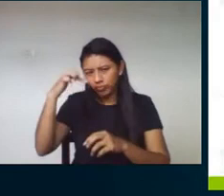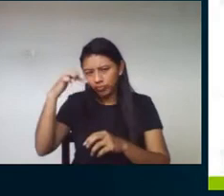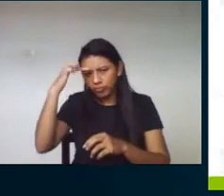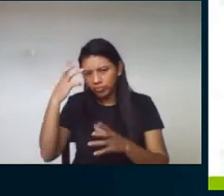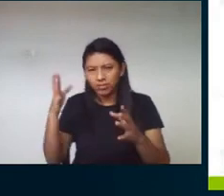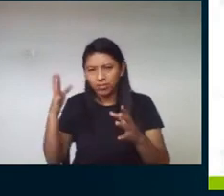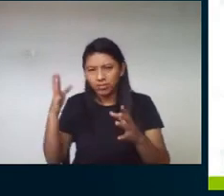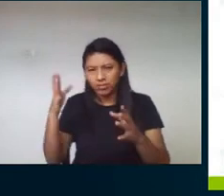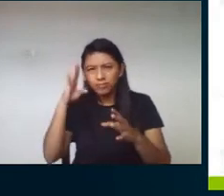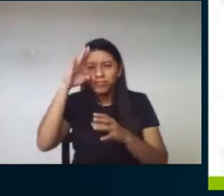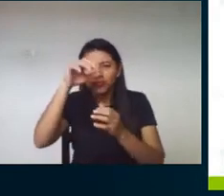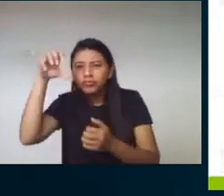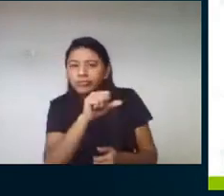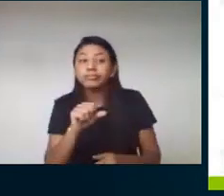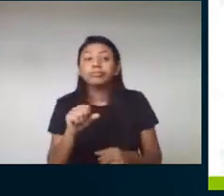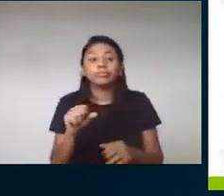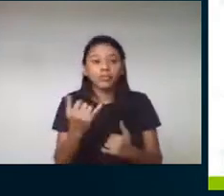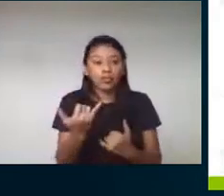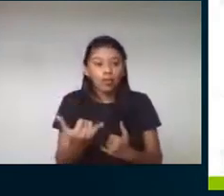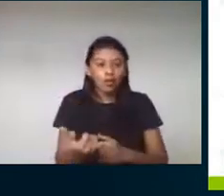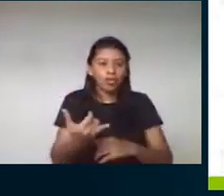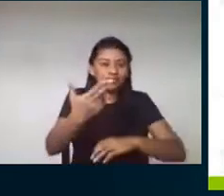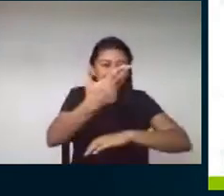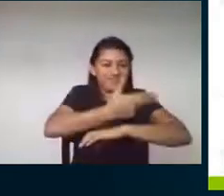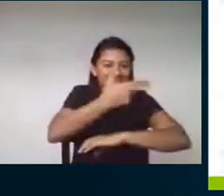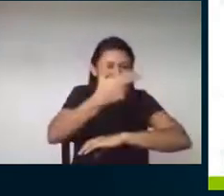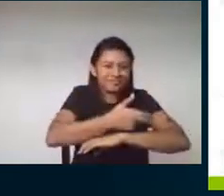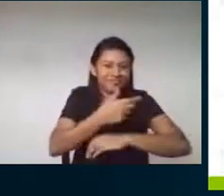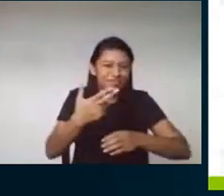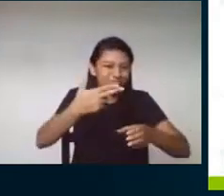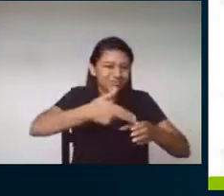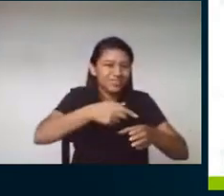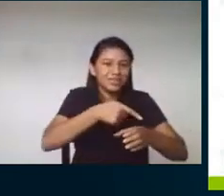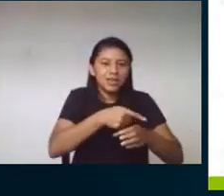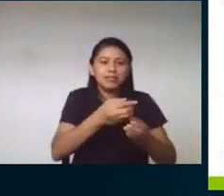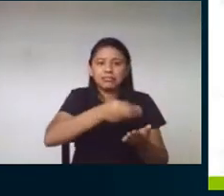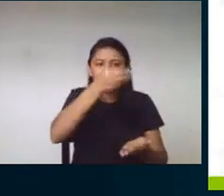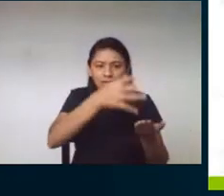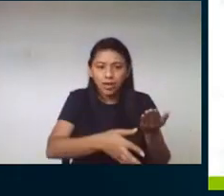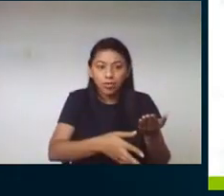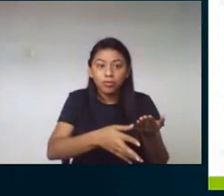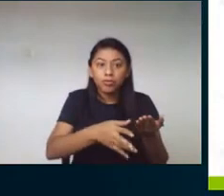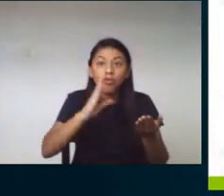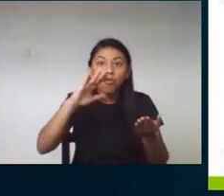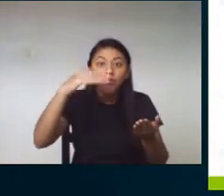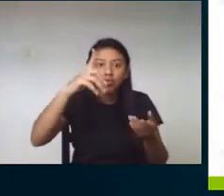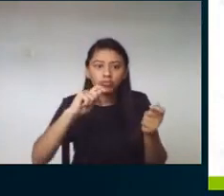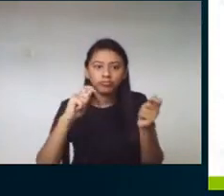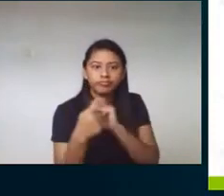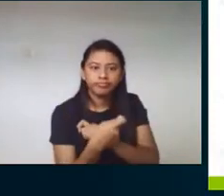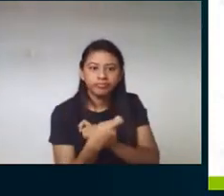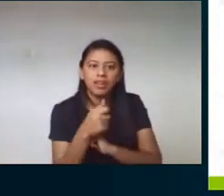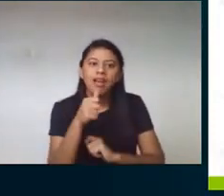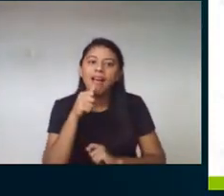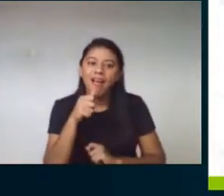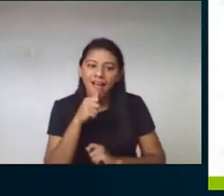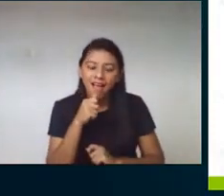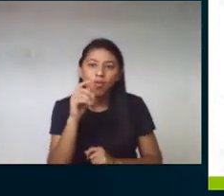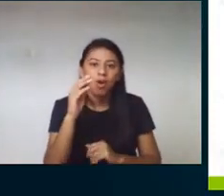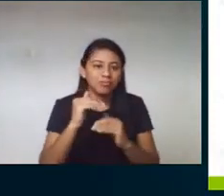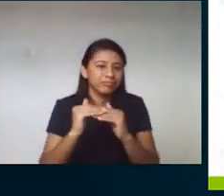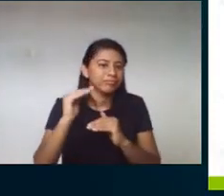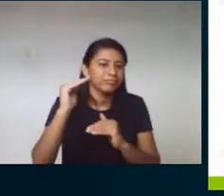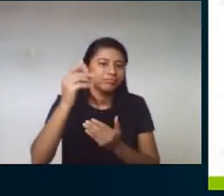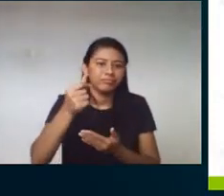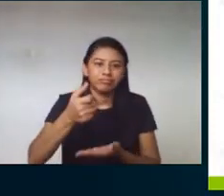desde ya hagamos una adecuada gestión de este recurso porque va a resultar muy vital, especialmente en el futuro próximo.